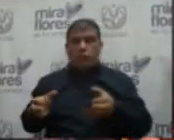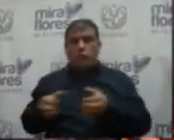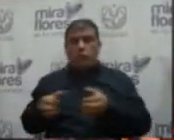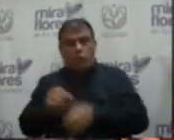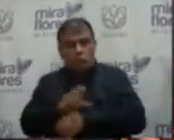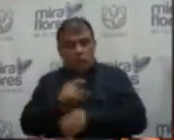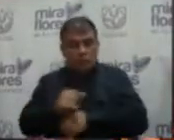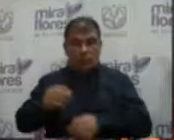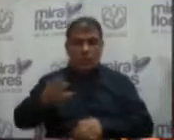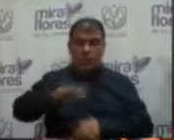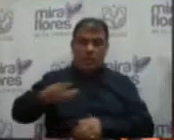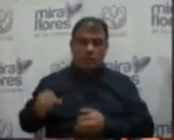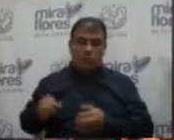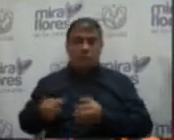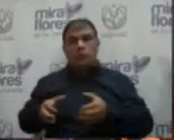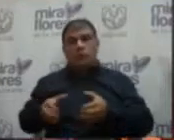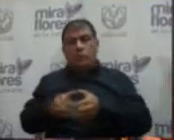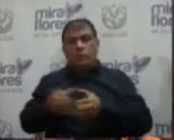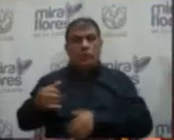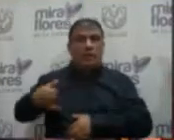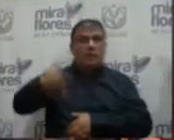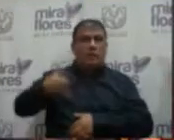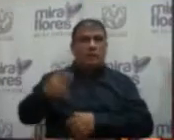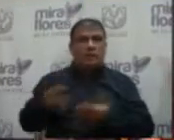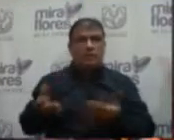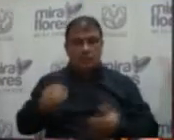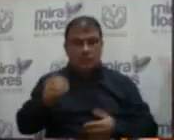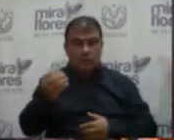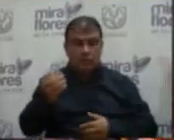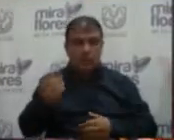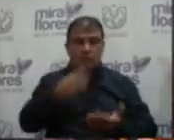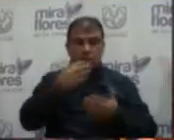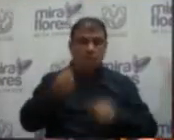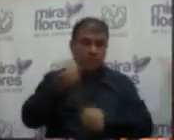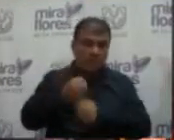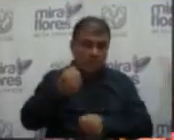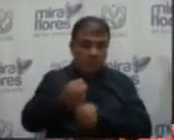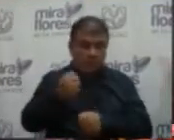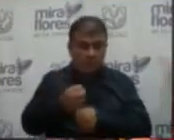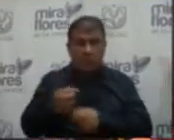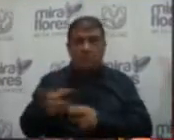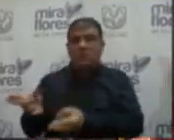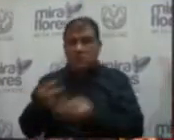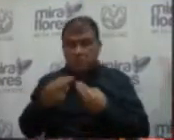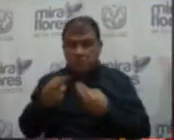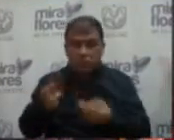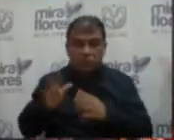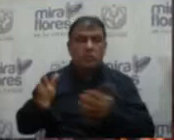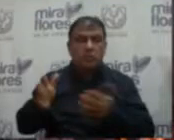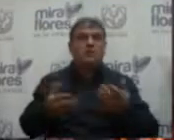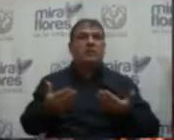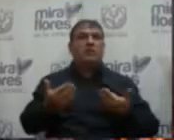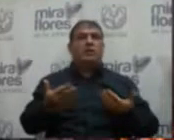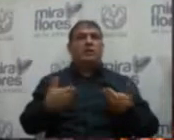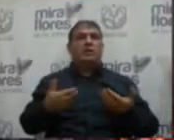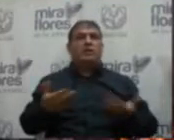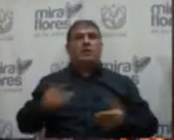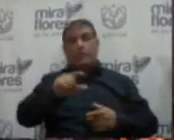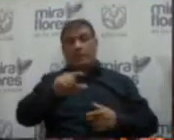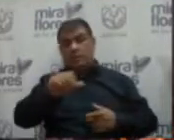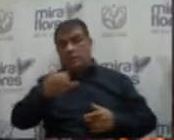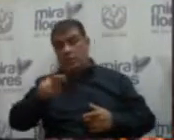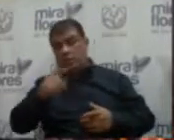de adolescentes, que vienen trabajando y que, de hecho, producto de esta situación de que Gino ha